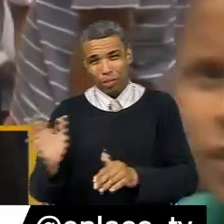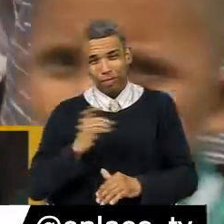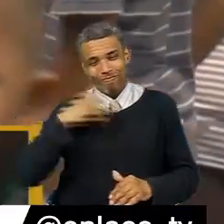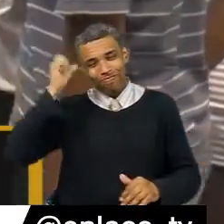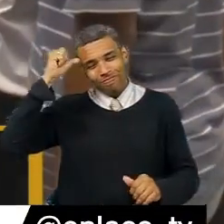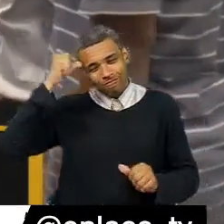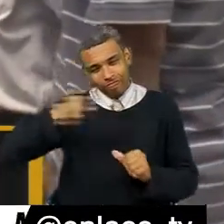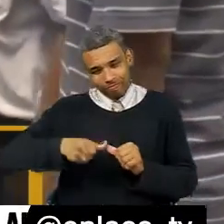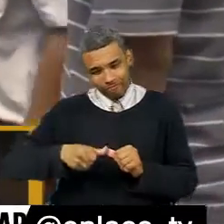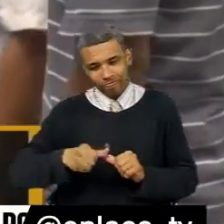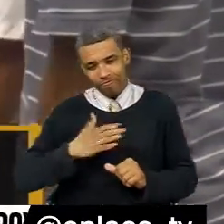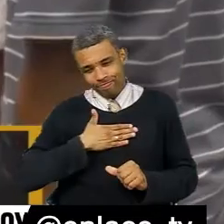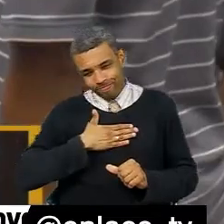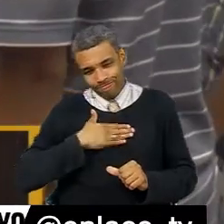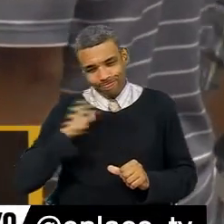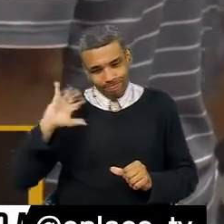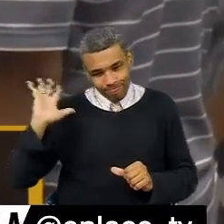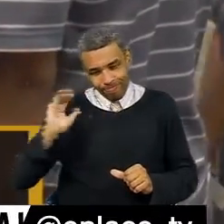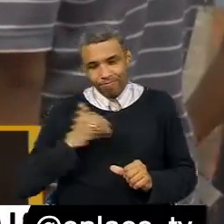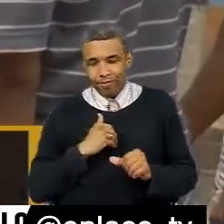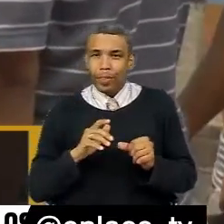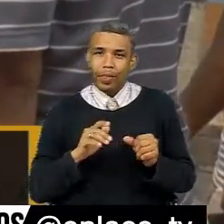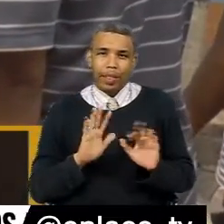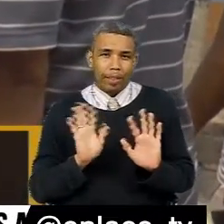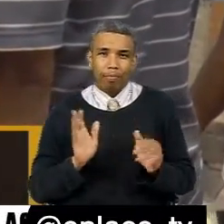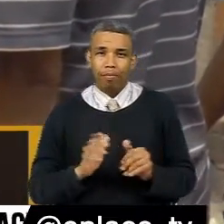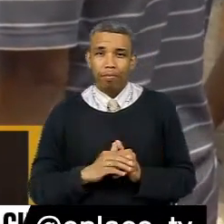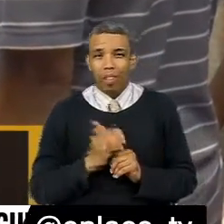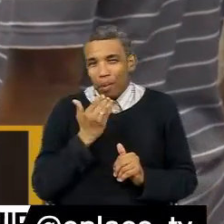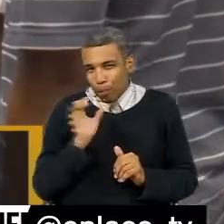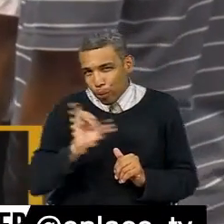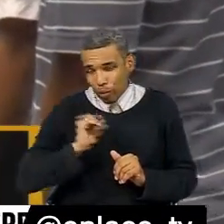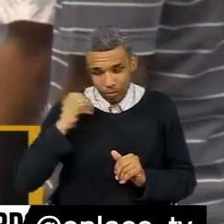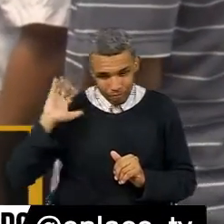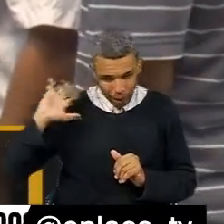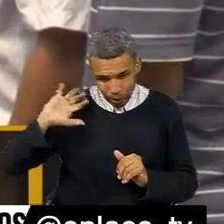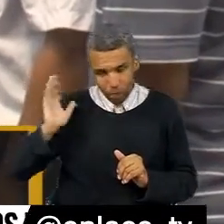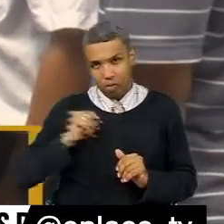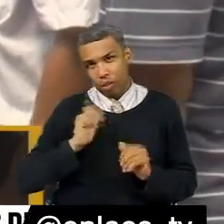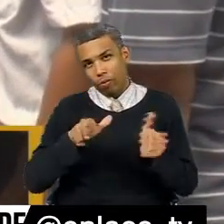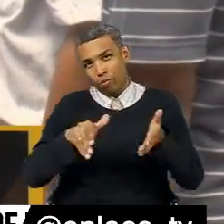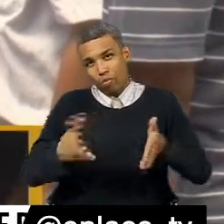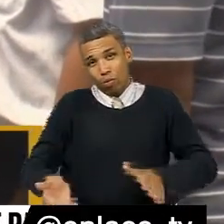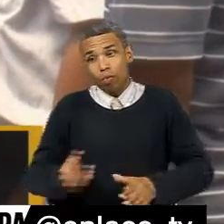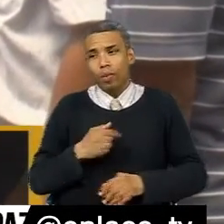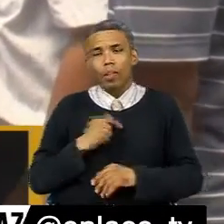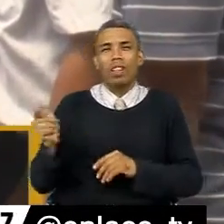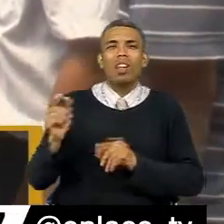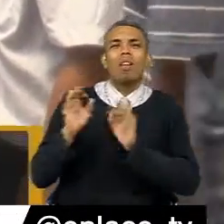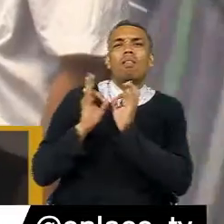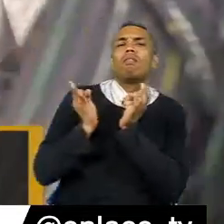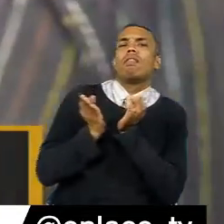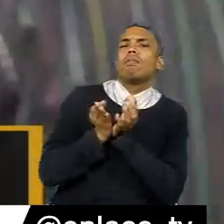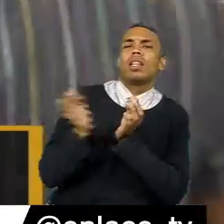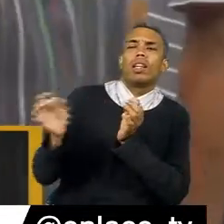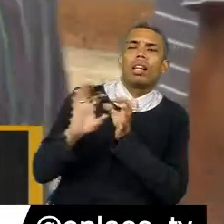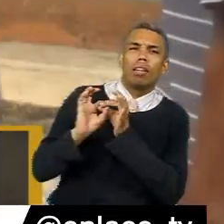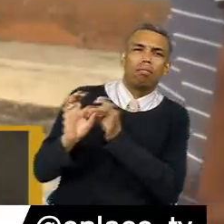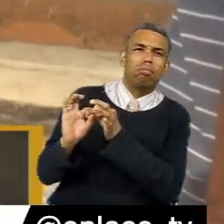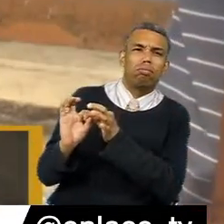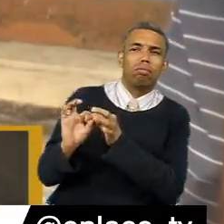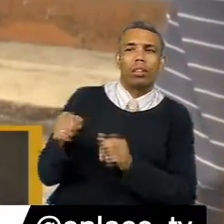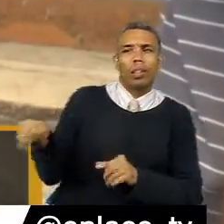diera el último adiós por parte de los conocidos que tienen aquí en el barrio Ciudadela Pipatón. Nosotros vamos a hablar con los familiares de estas dos mujeres, de la pequeña y de